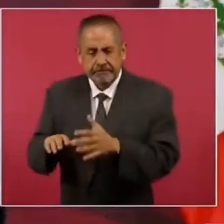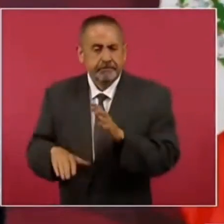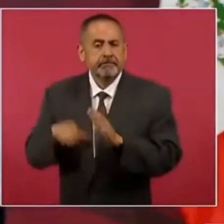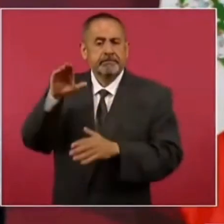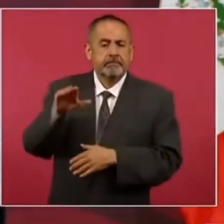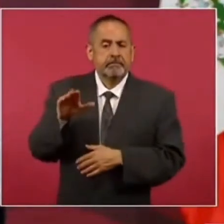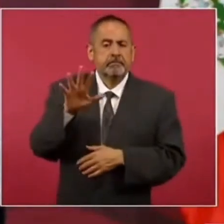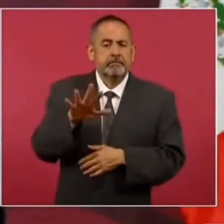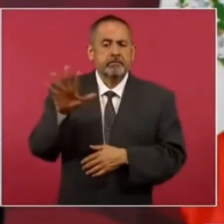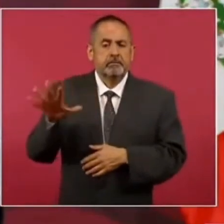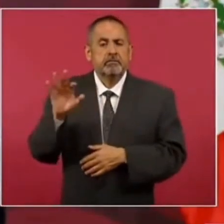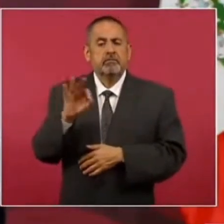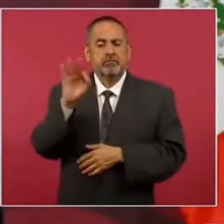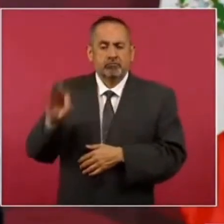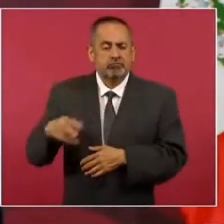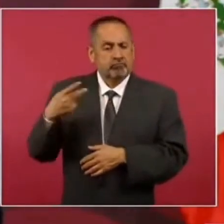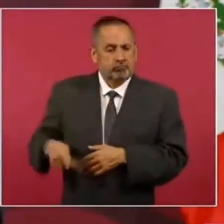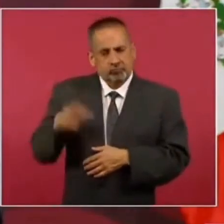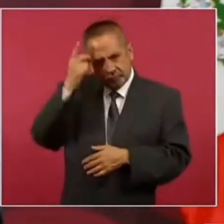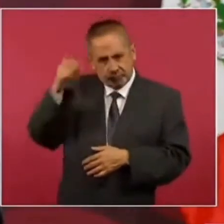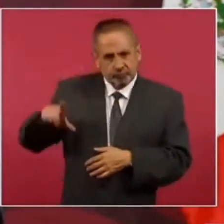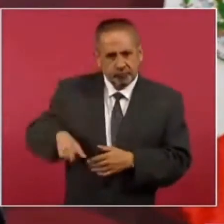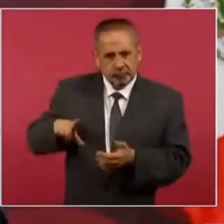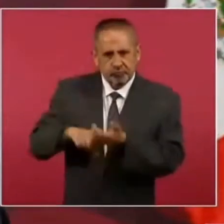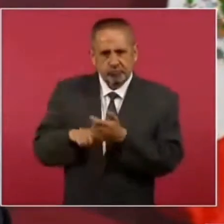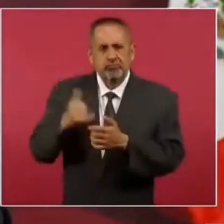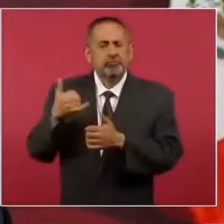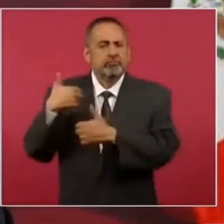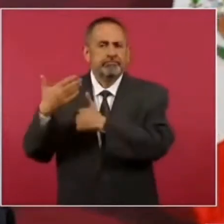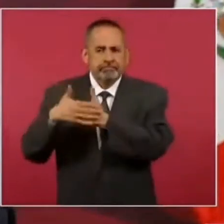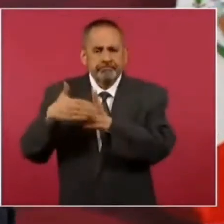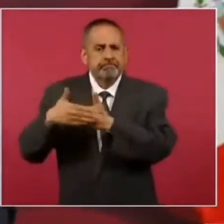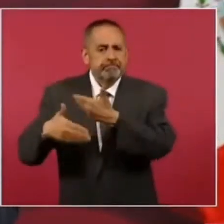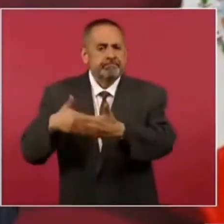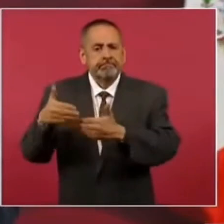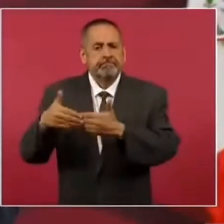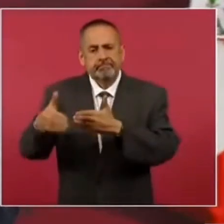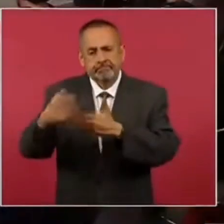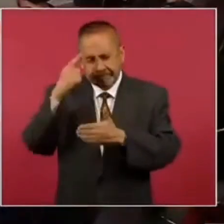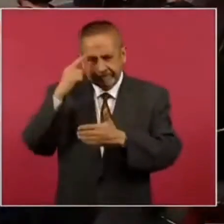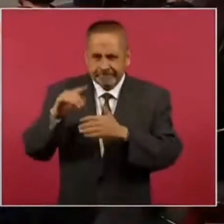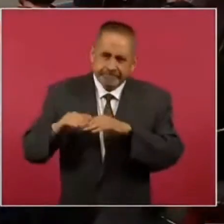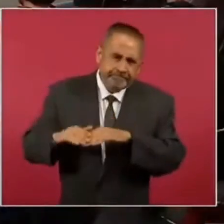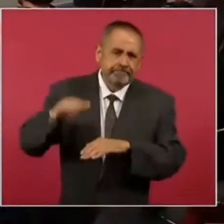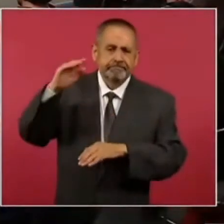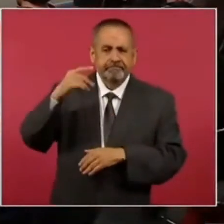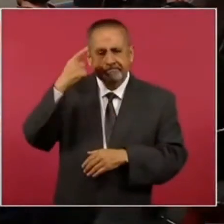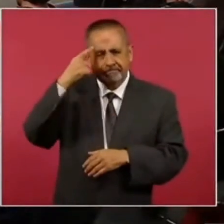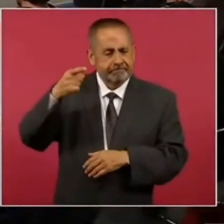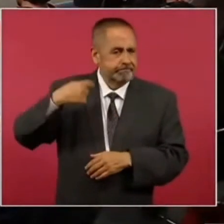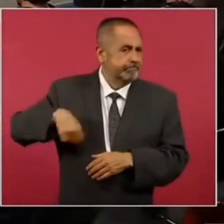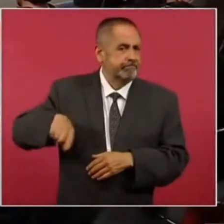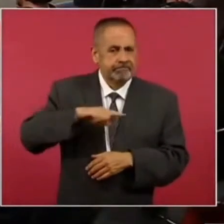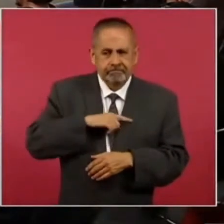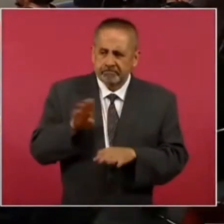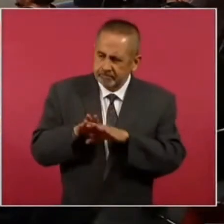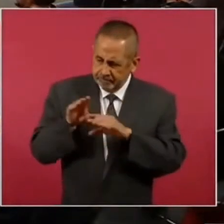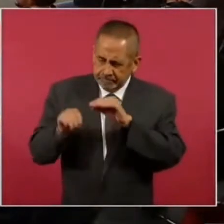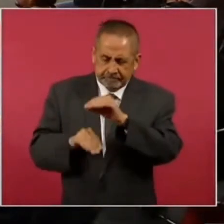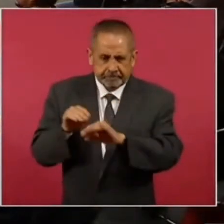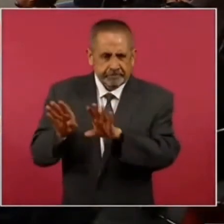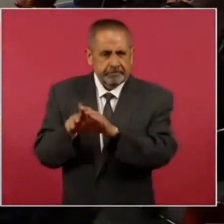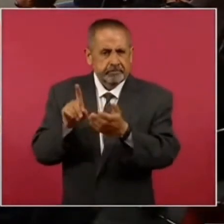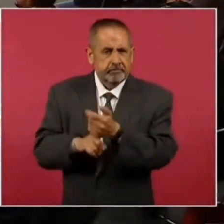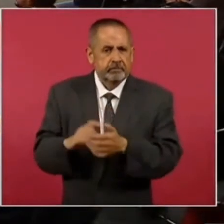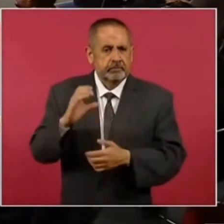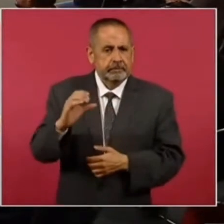55% y otras cosas que van a permitir que incremente más la generación, la